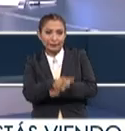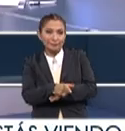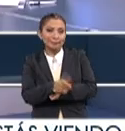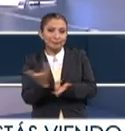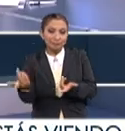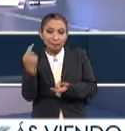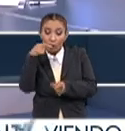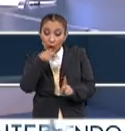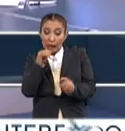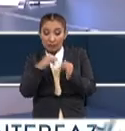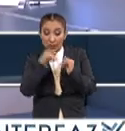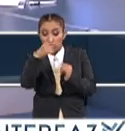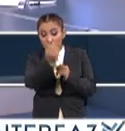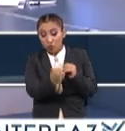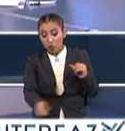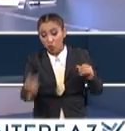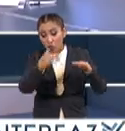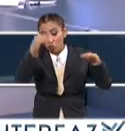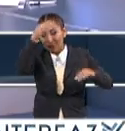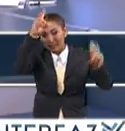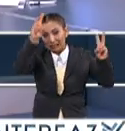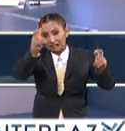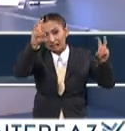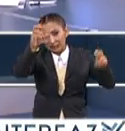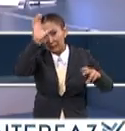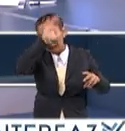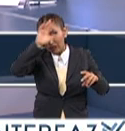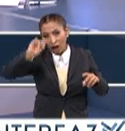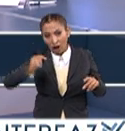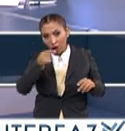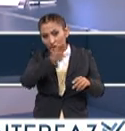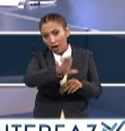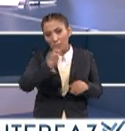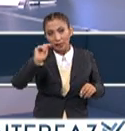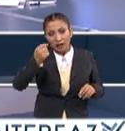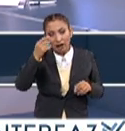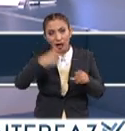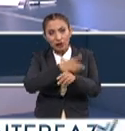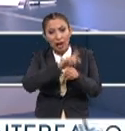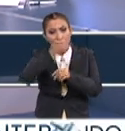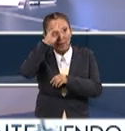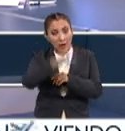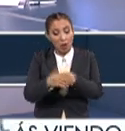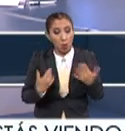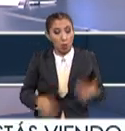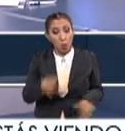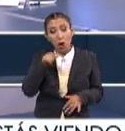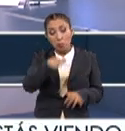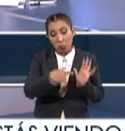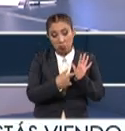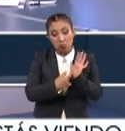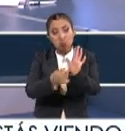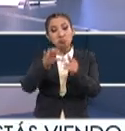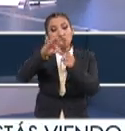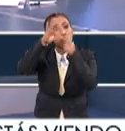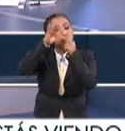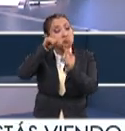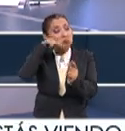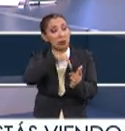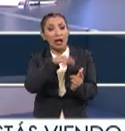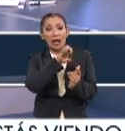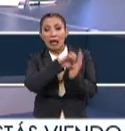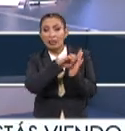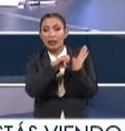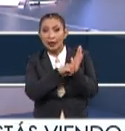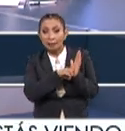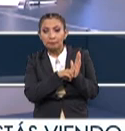pues que una institución tan destacada en materia de ciencia y de tecnología como el Tecnológico Nacional de México esté poniendo énfasis en la